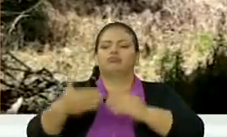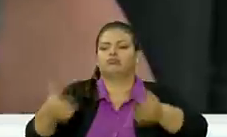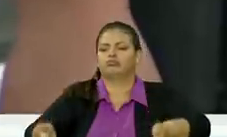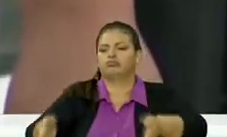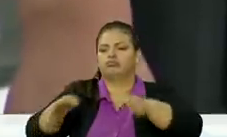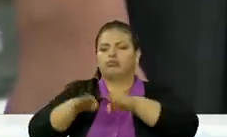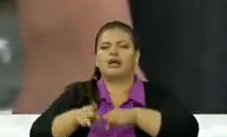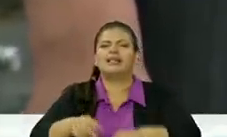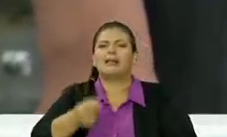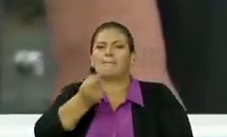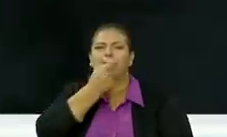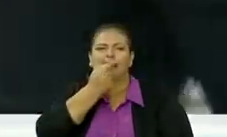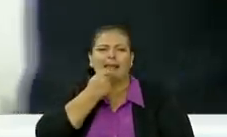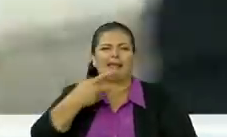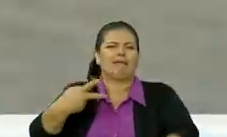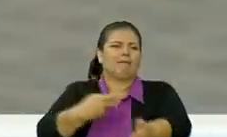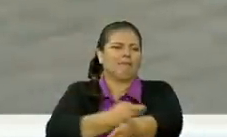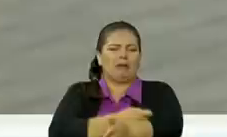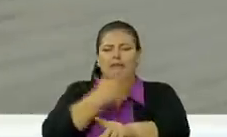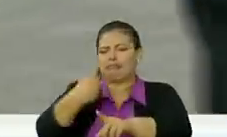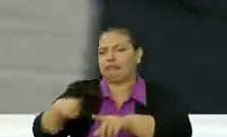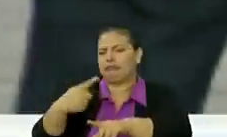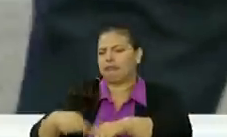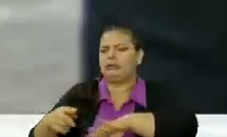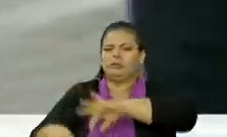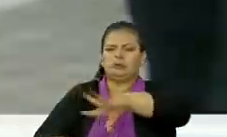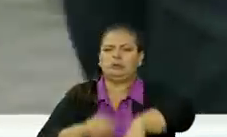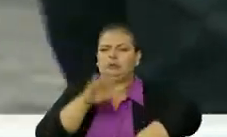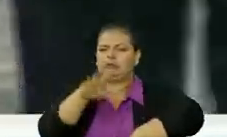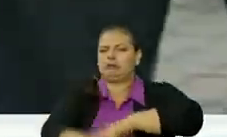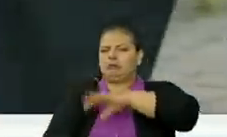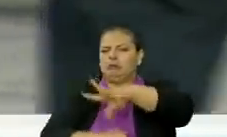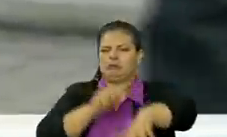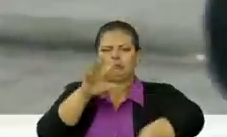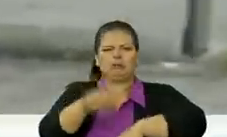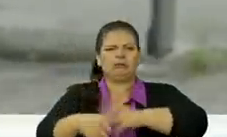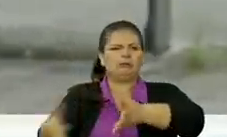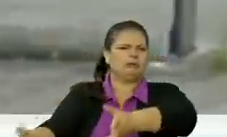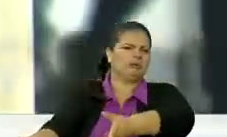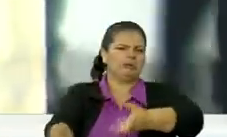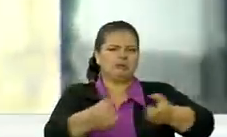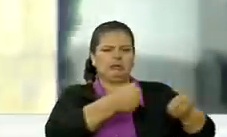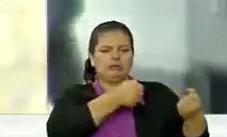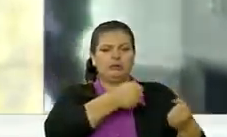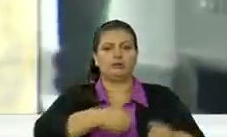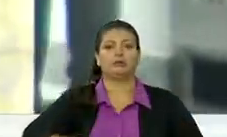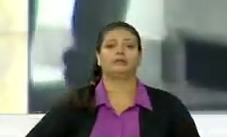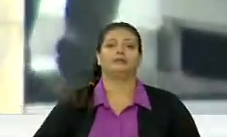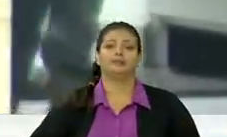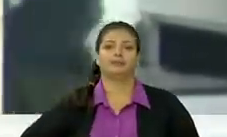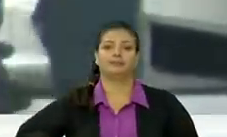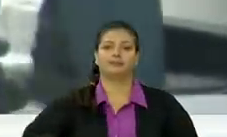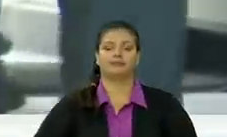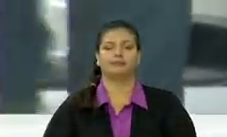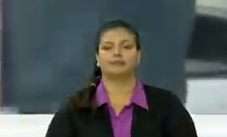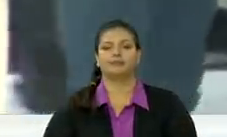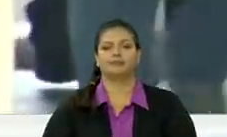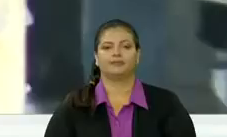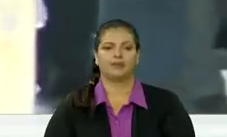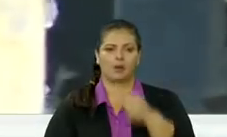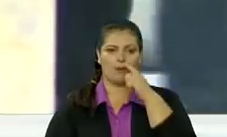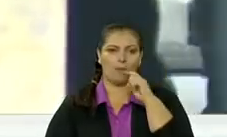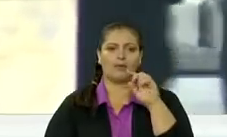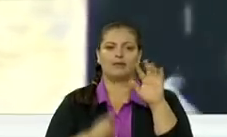tras la pista de estos falsos uniformados que trabajan en esta zona de Los Ríos y en Santo Domingo,